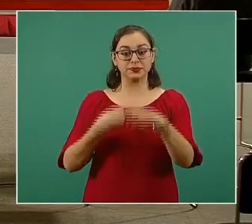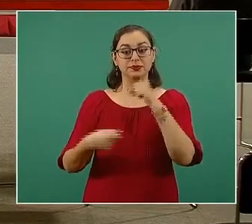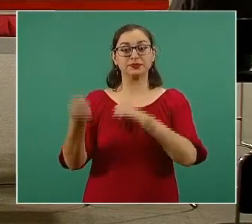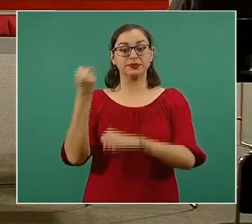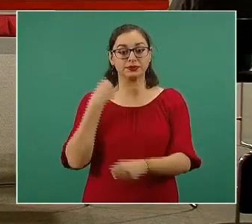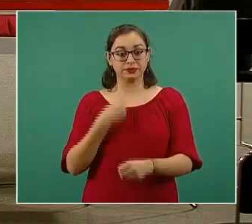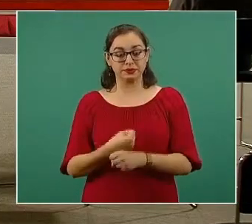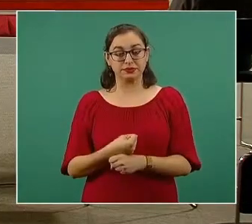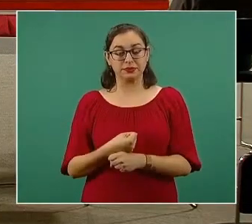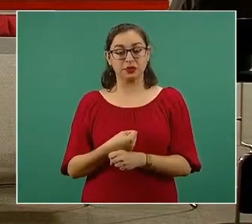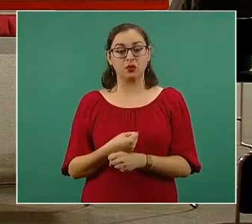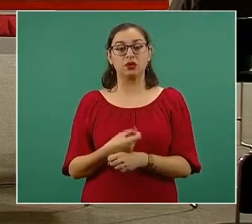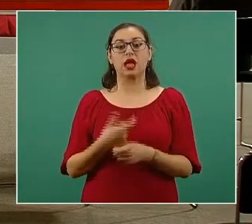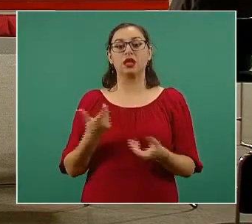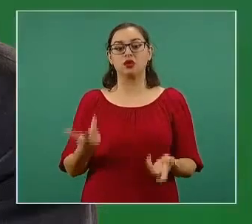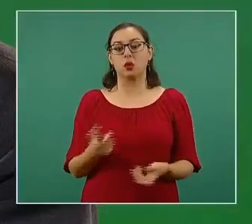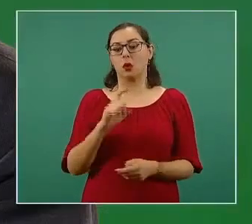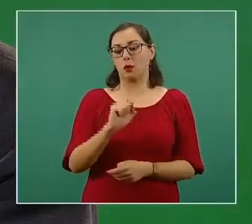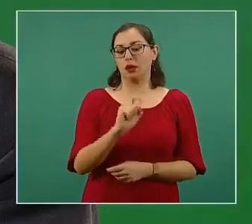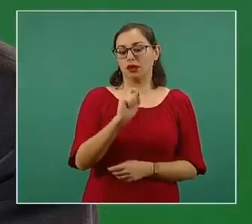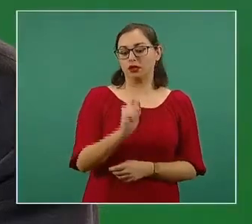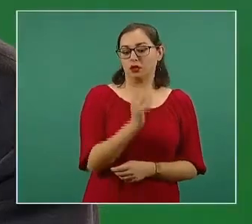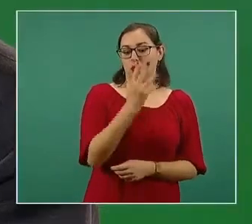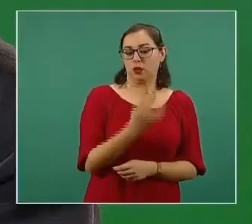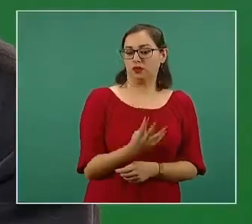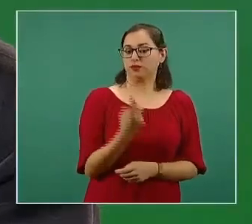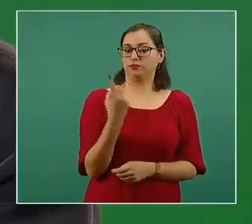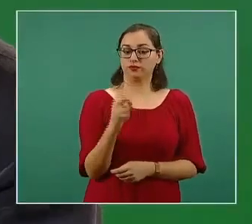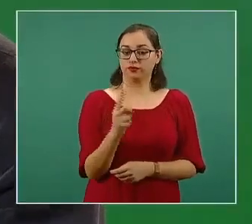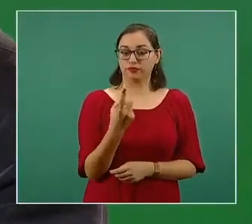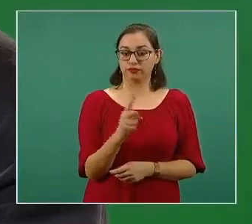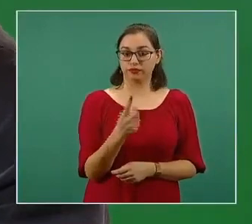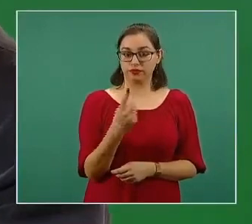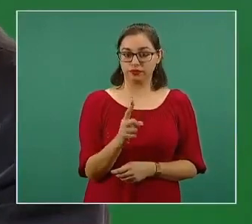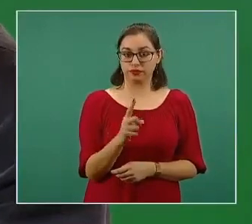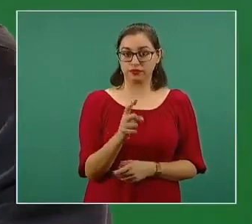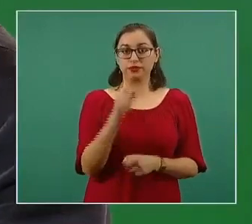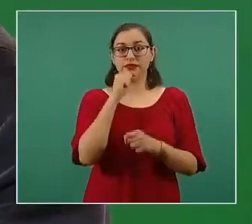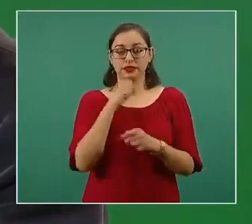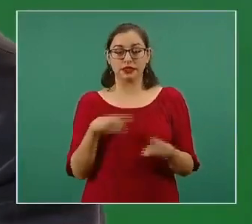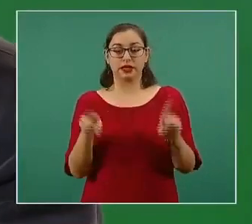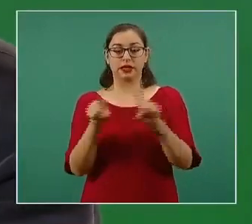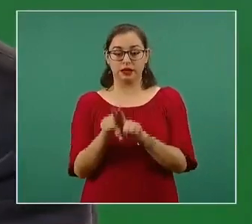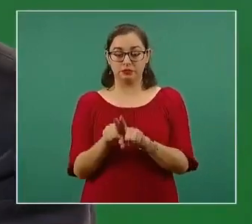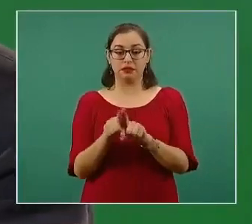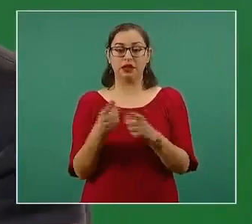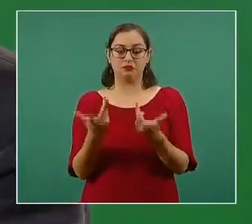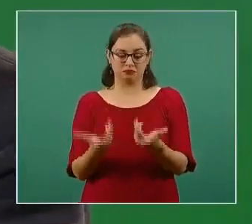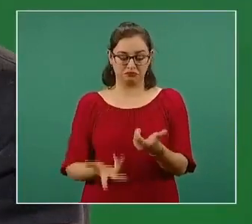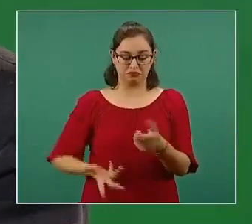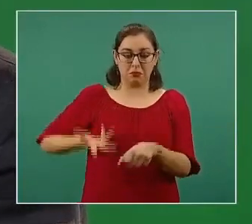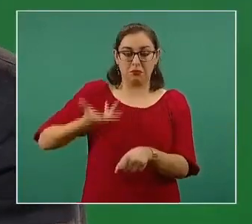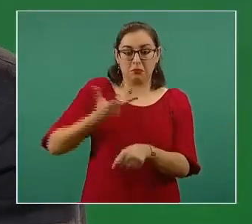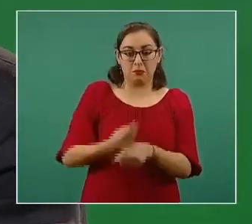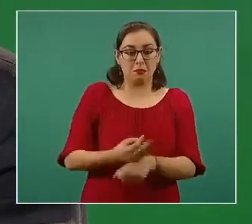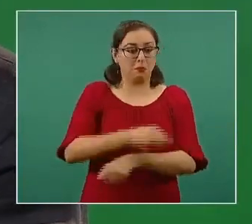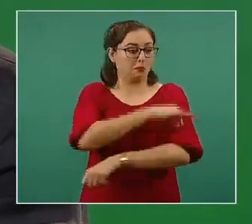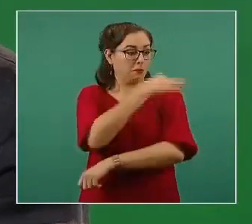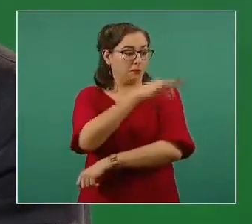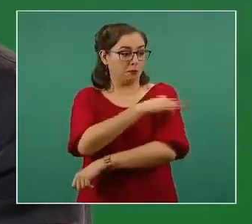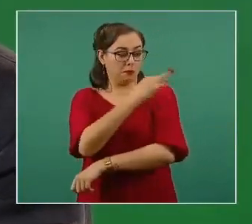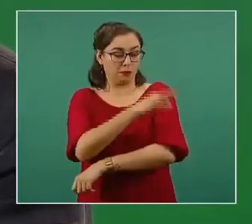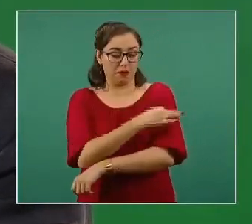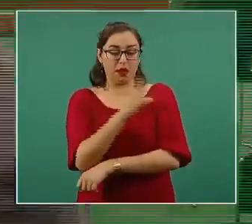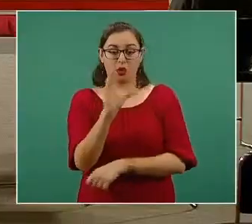en el caso de México, a partir del 24 de diciembre, además se agregó la vacuna COVID, la vacuna contra el